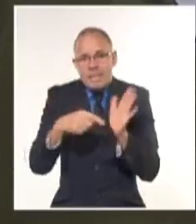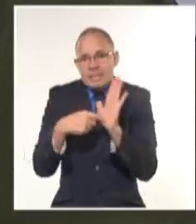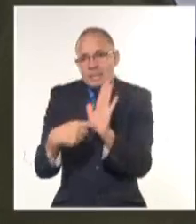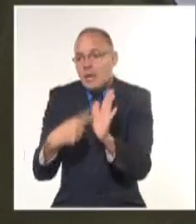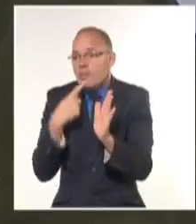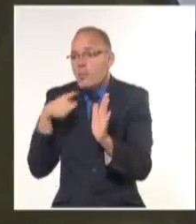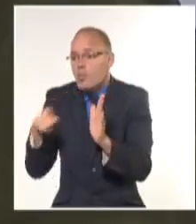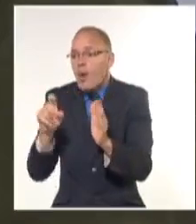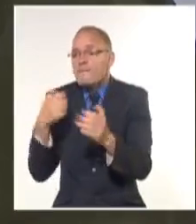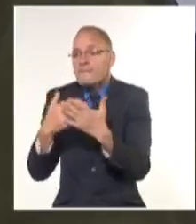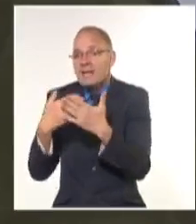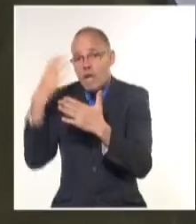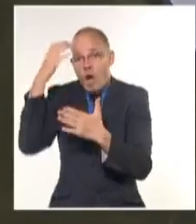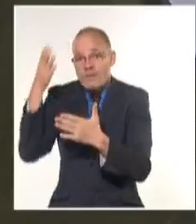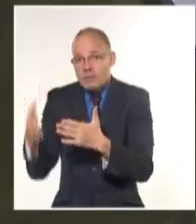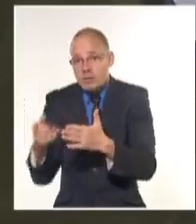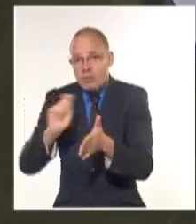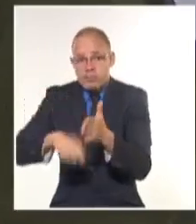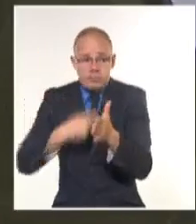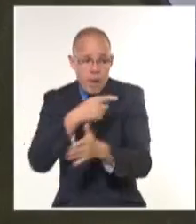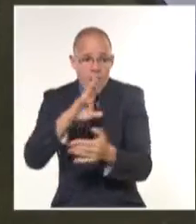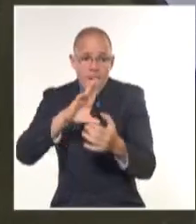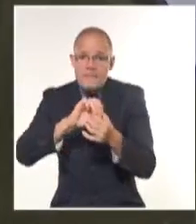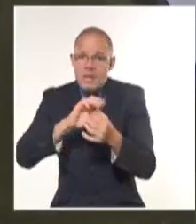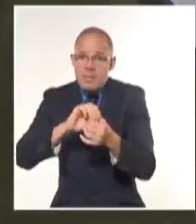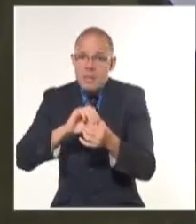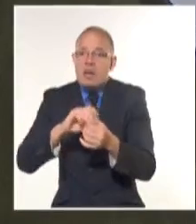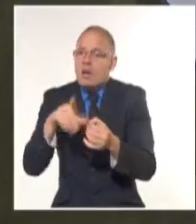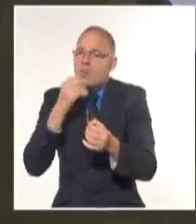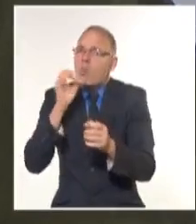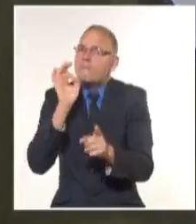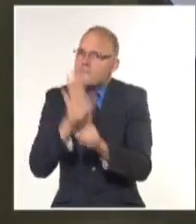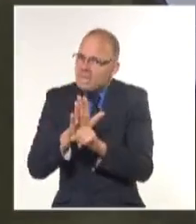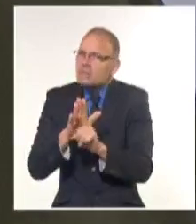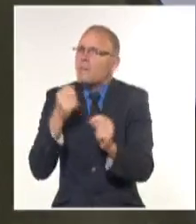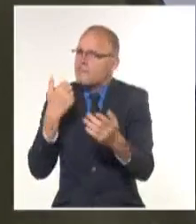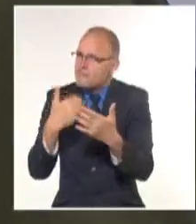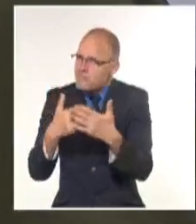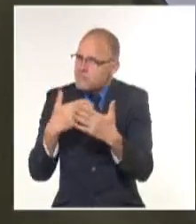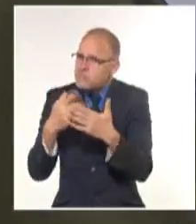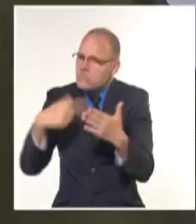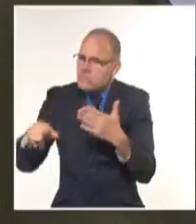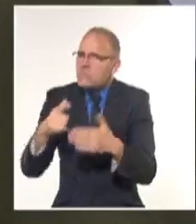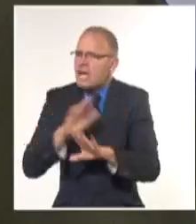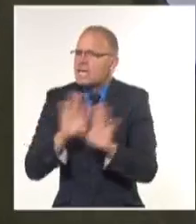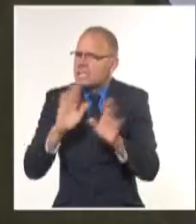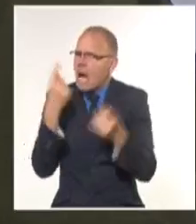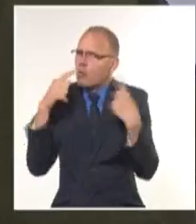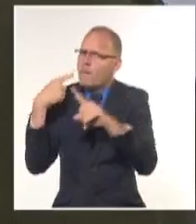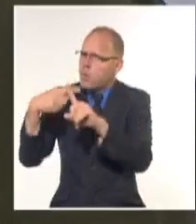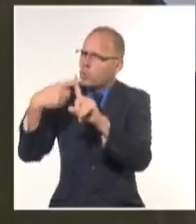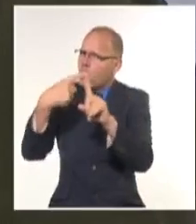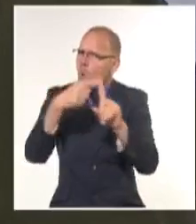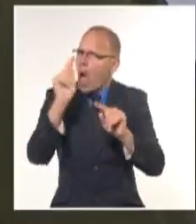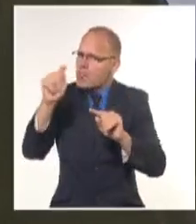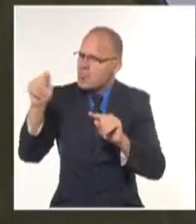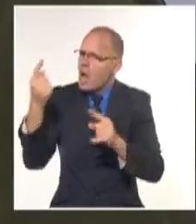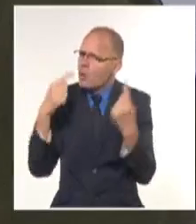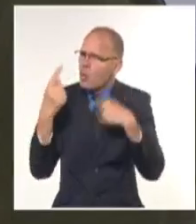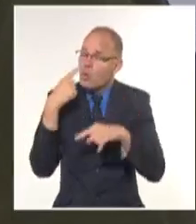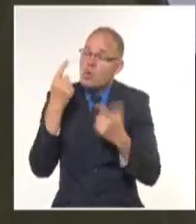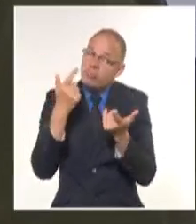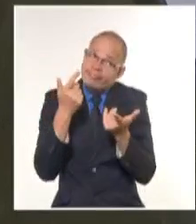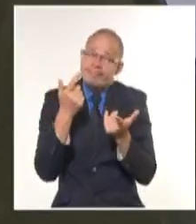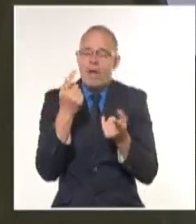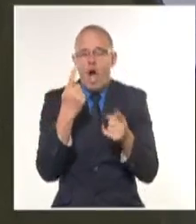privados, es que justamente se puedan retomar las producciones. Hay ejemplos positivos en ello. Como explicaba el fiscal, también ha habido ejemplos negativos que